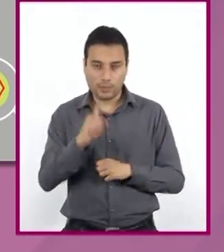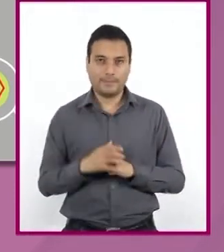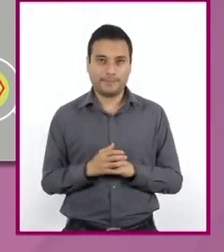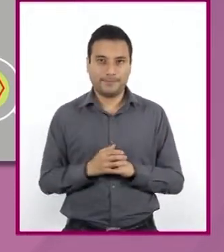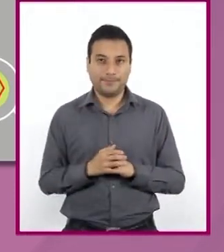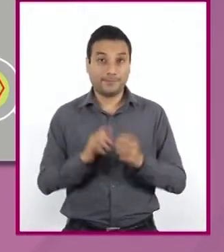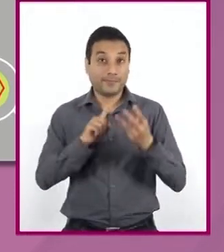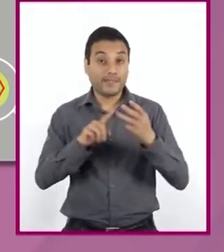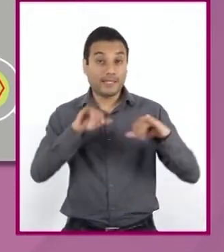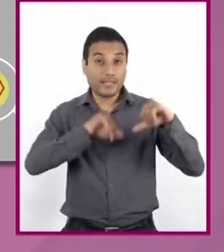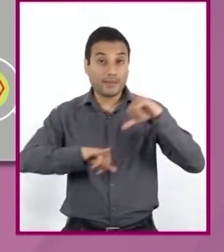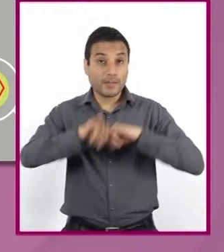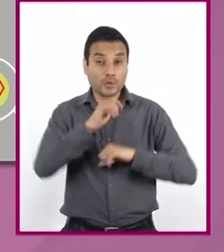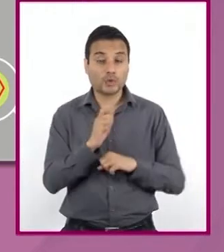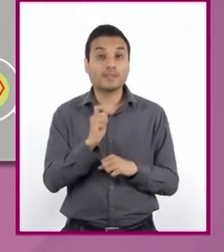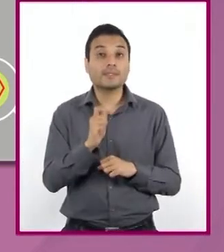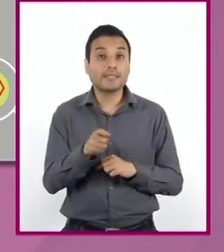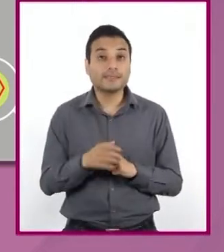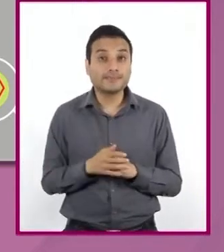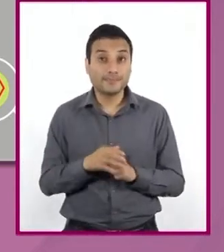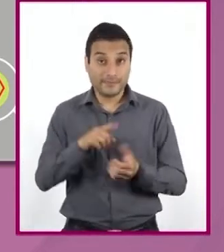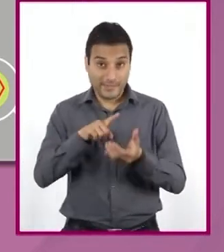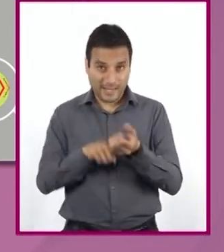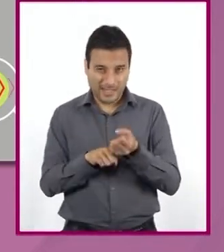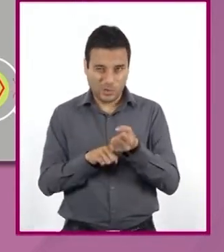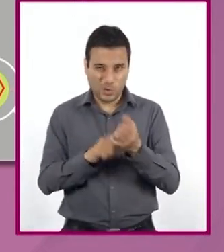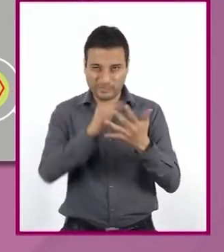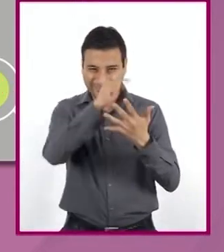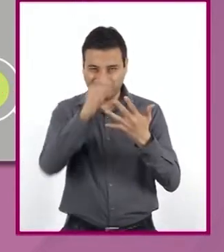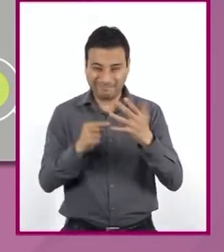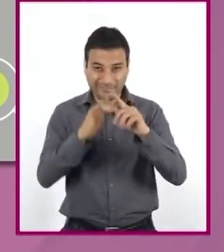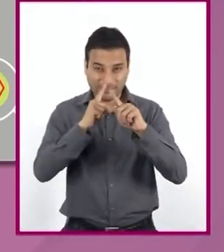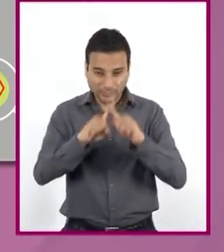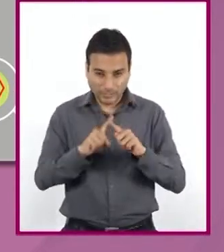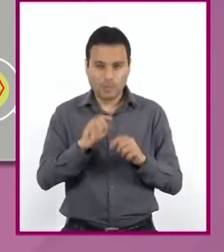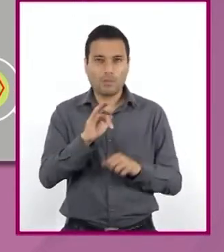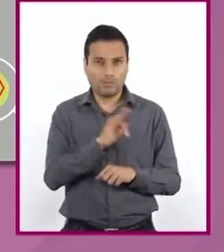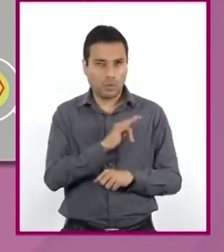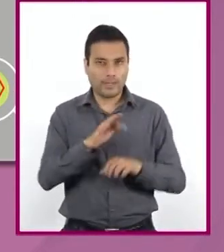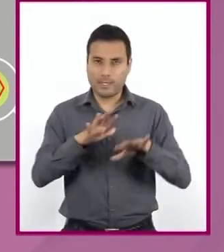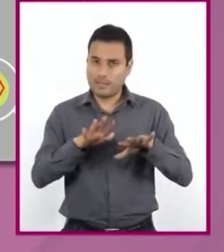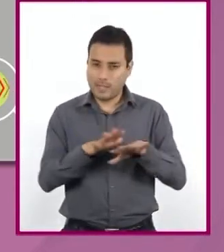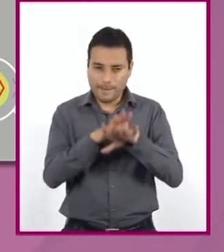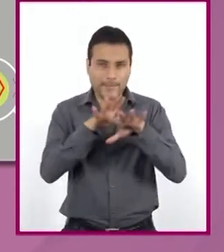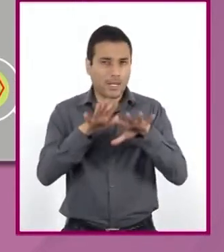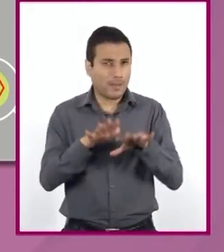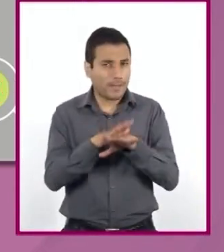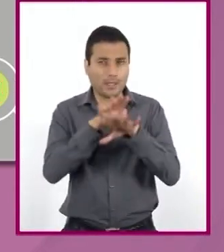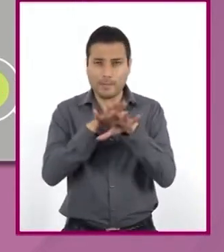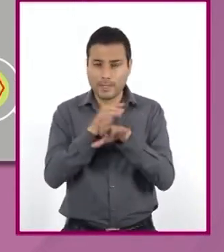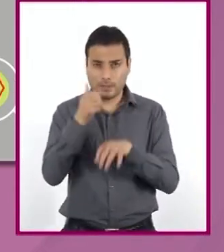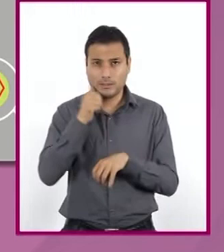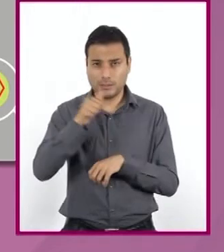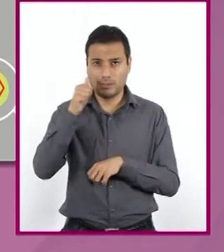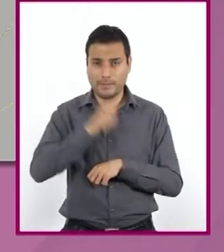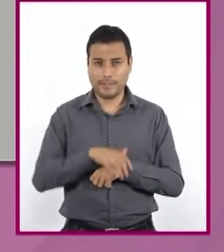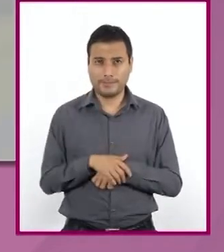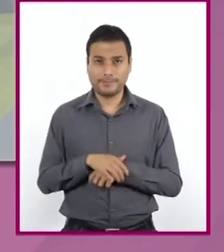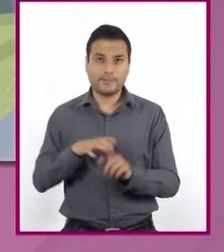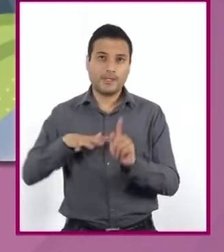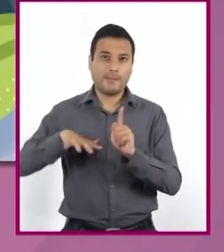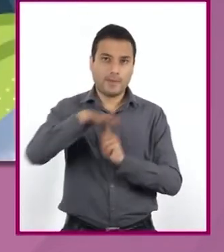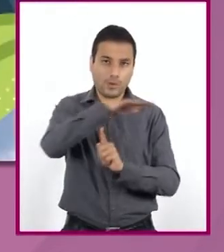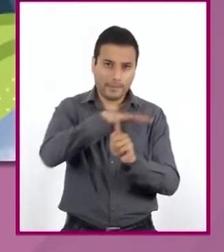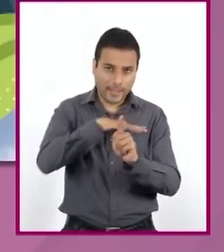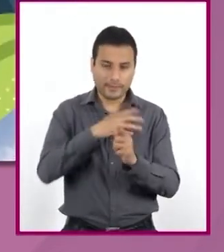químicas, porque los elementos que los forman se transforman a lo largo de todo el ciclo, desde el medio ambiente